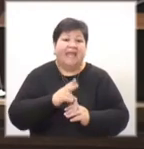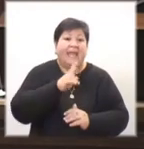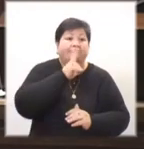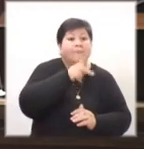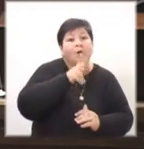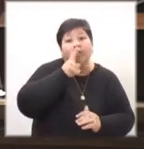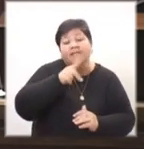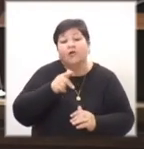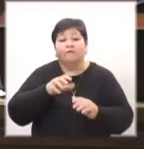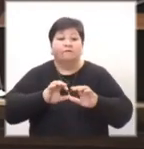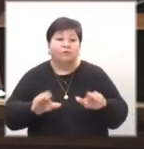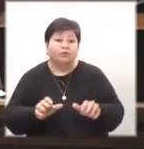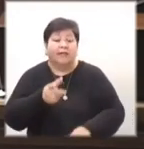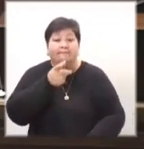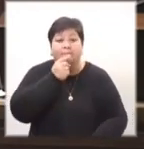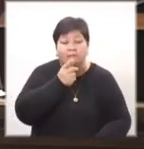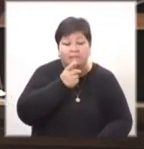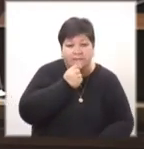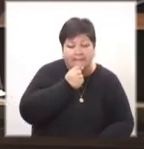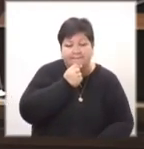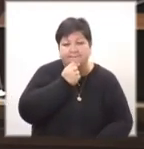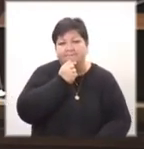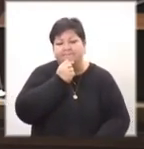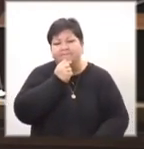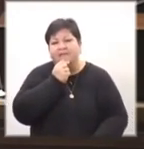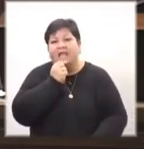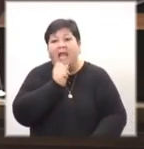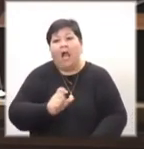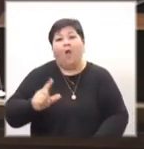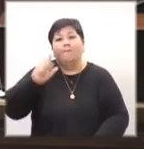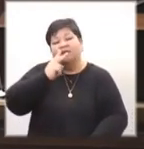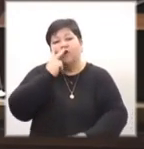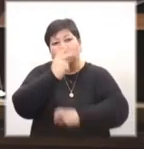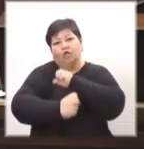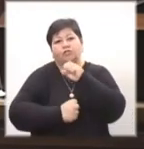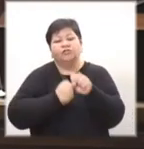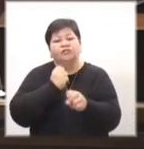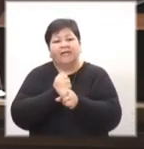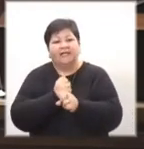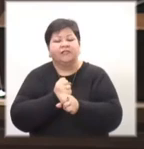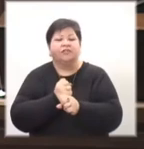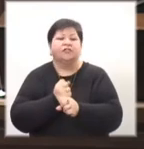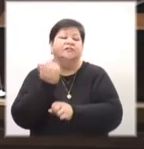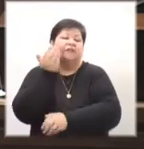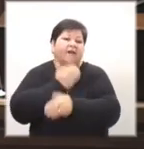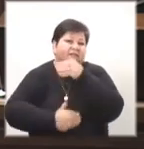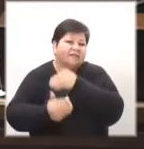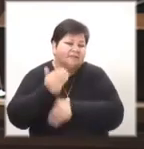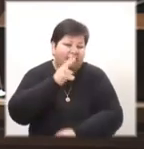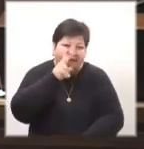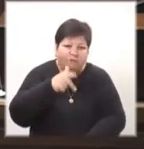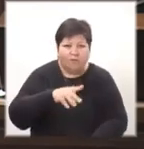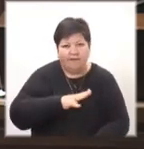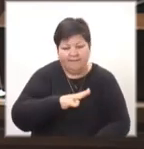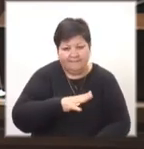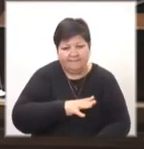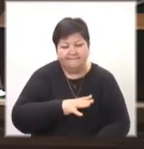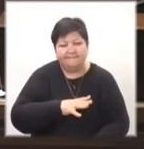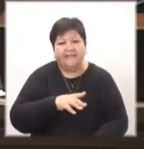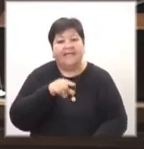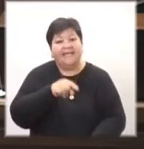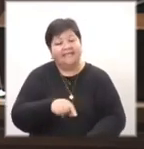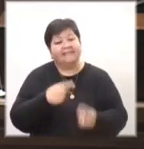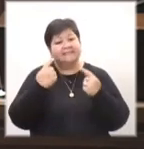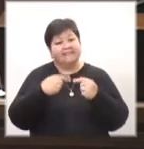funcionarias policiales, así como el aumento a 2 años en casos de hijos en situación de discapacidad severa, es un elemento